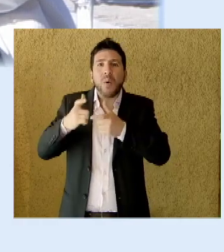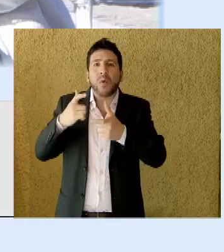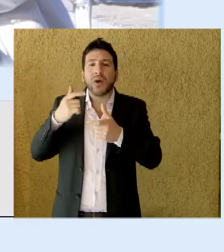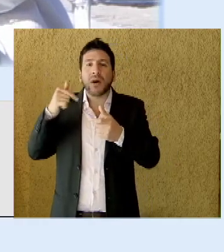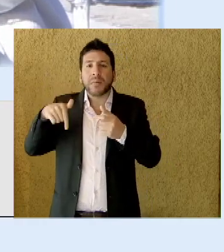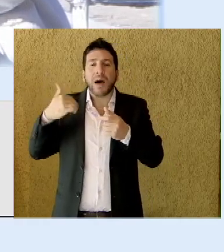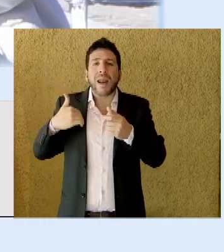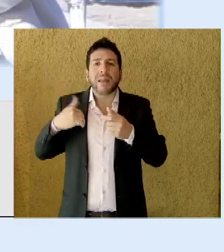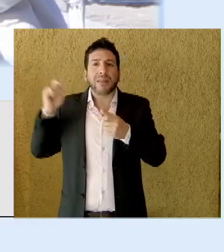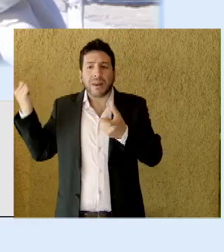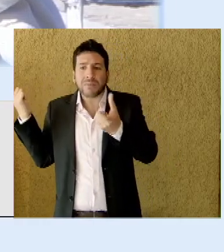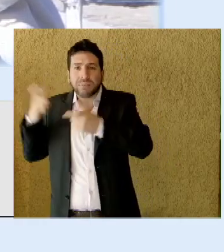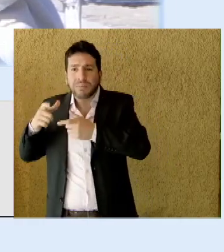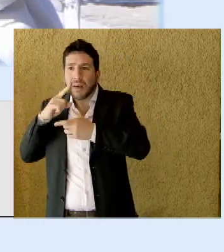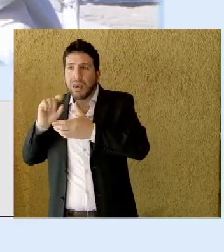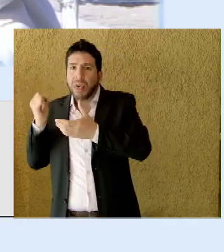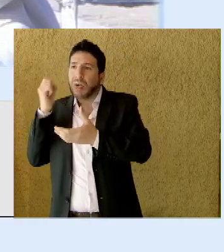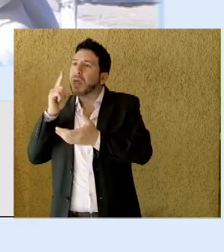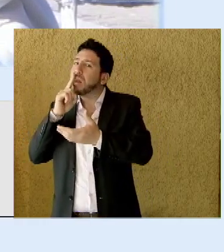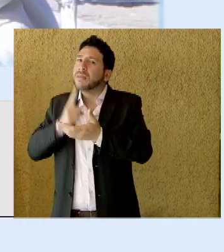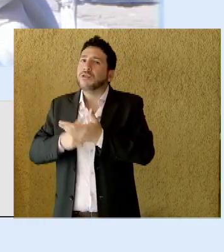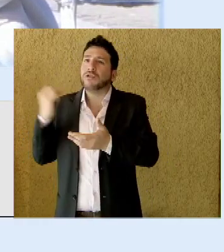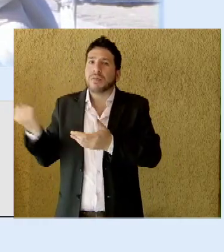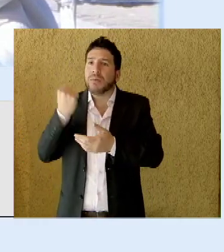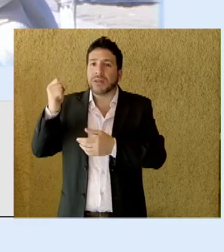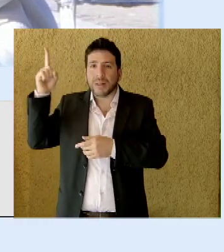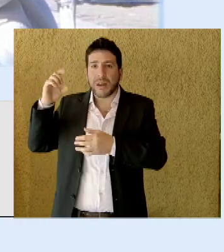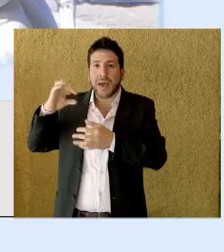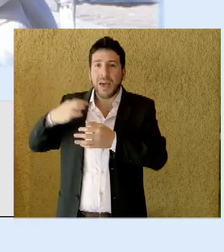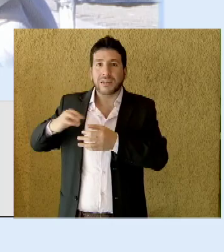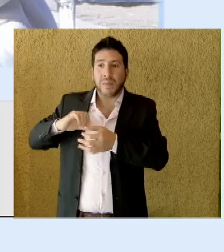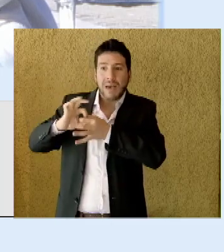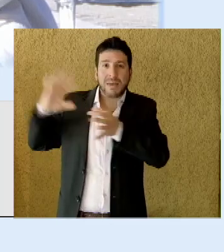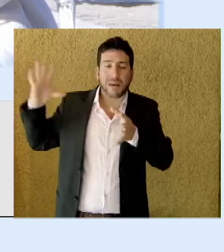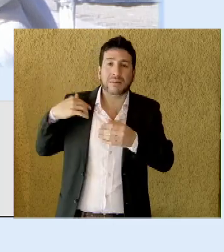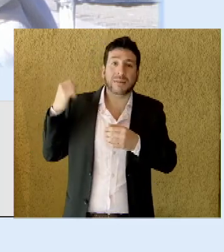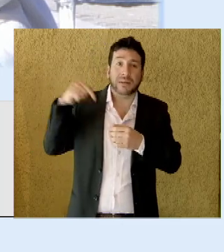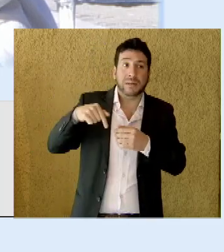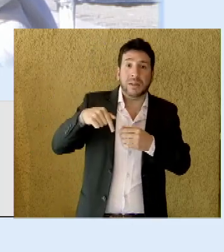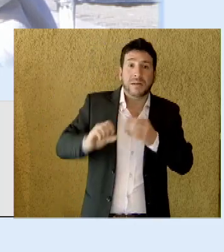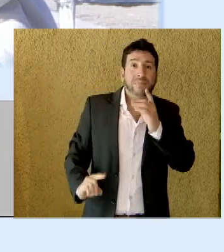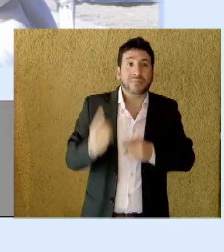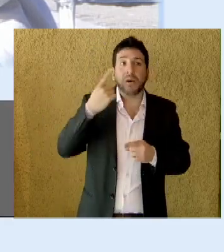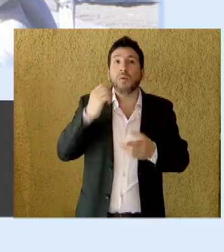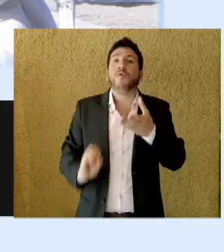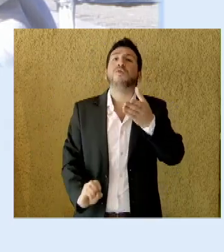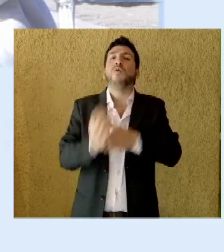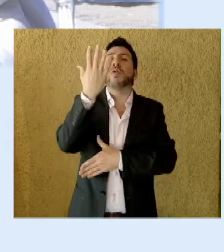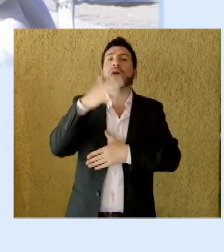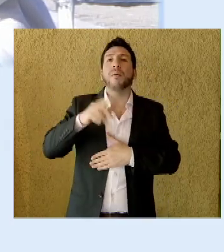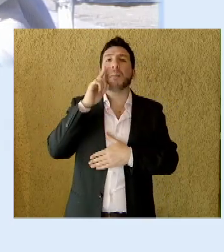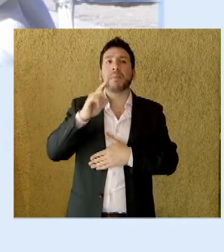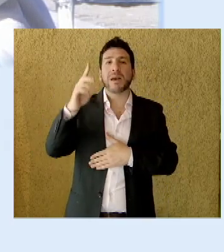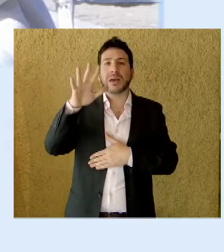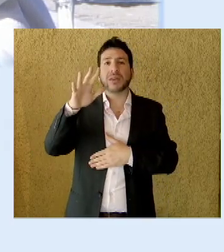nuestro país, también es importante ir un poco más atrás y conocer justamente cómo fue formada, primero fundada ya en el año